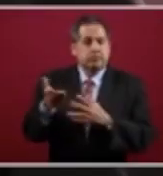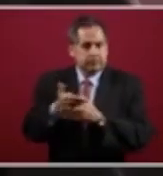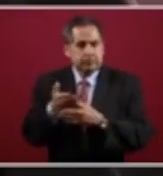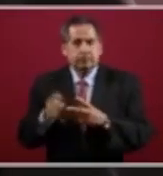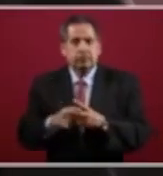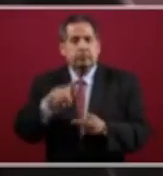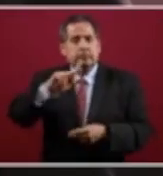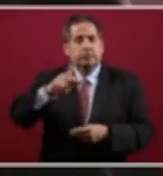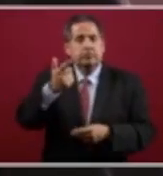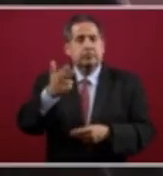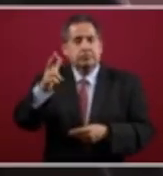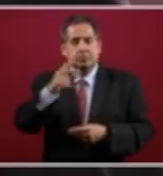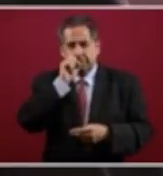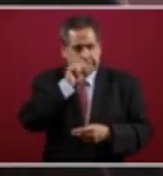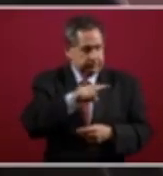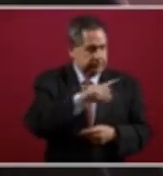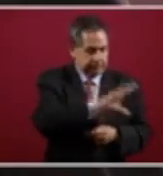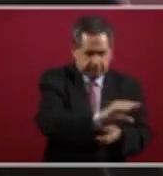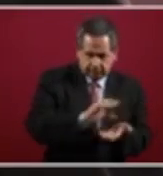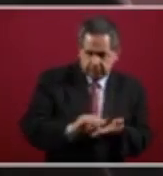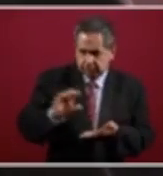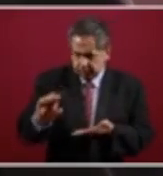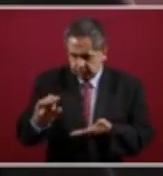Procuraduría de Justicia